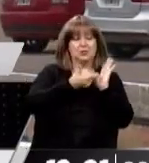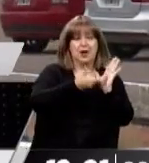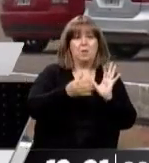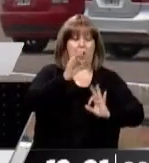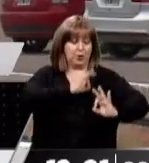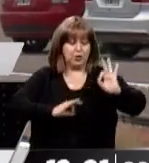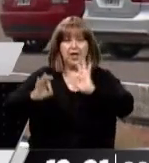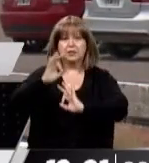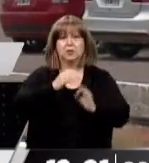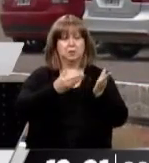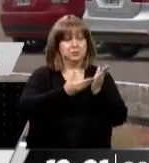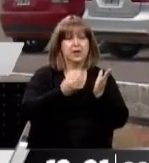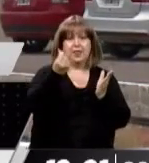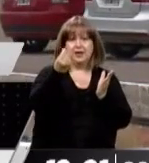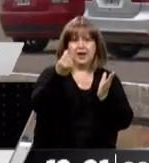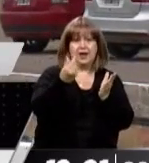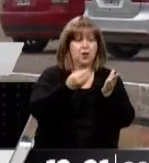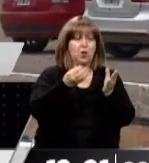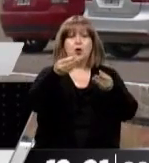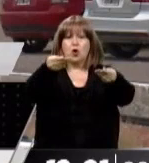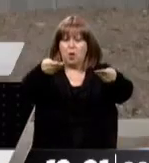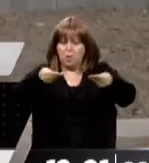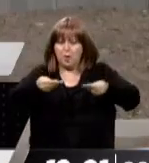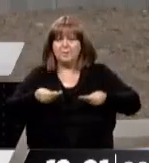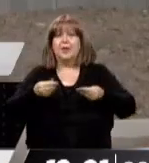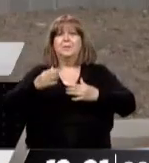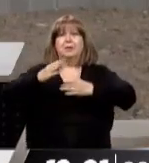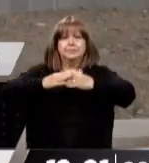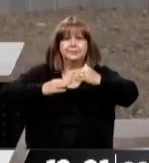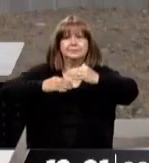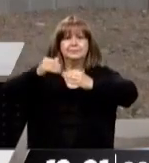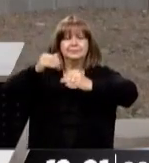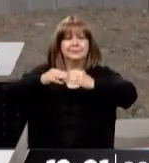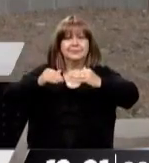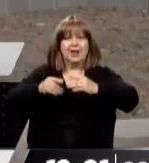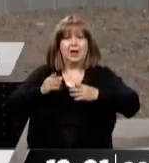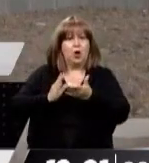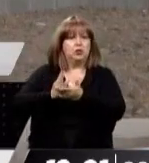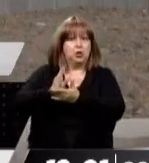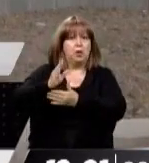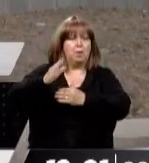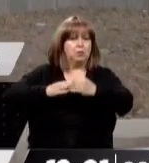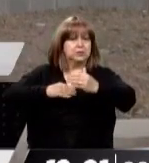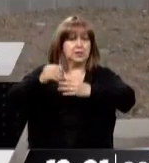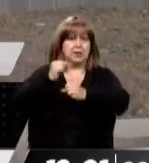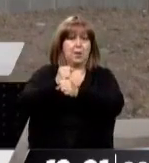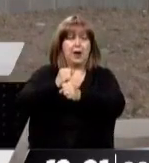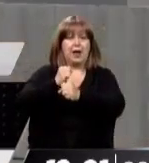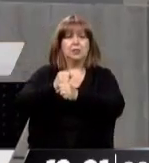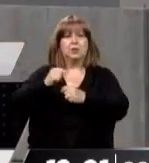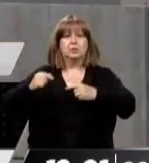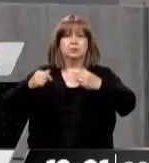aportes económicos también, que la provincia ha ido haciendo para que la obra no se parara en ningún momento y que después